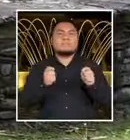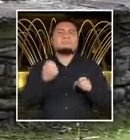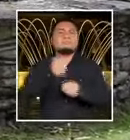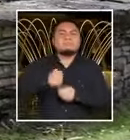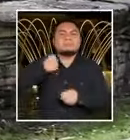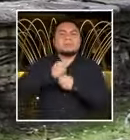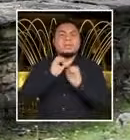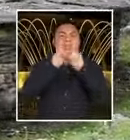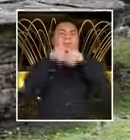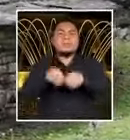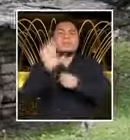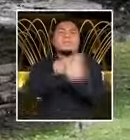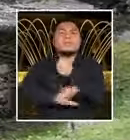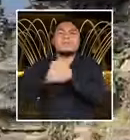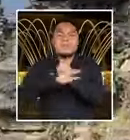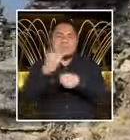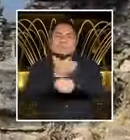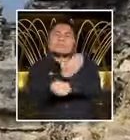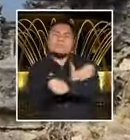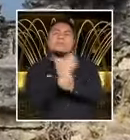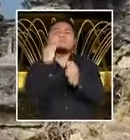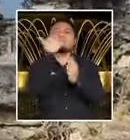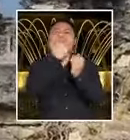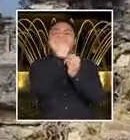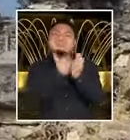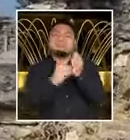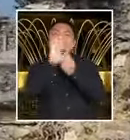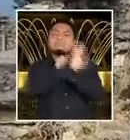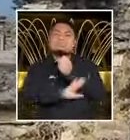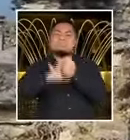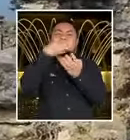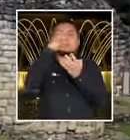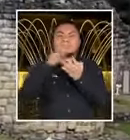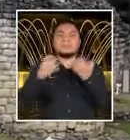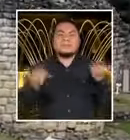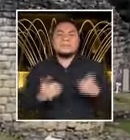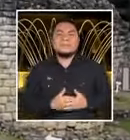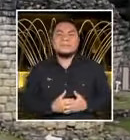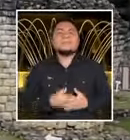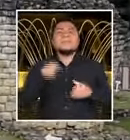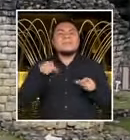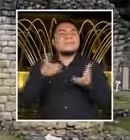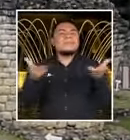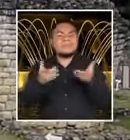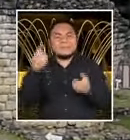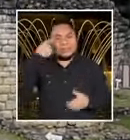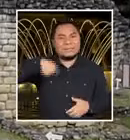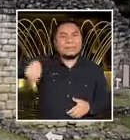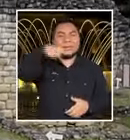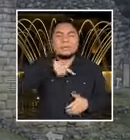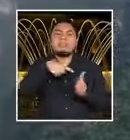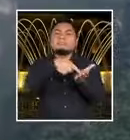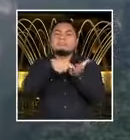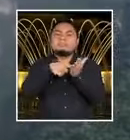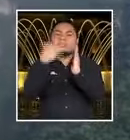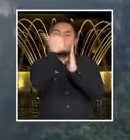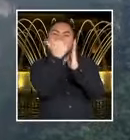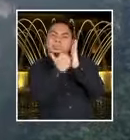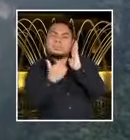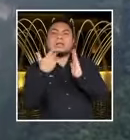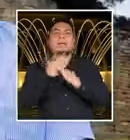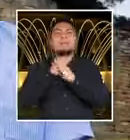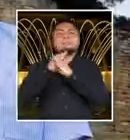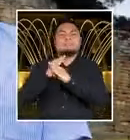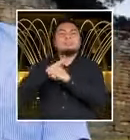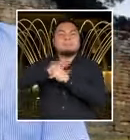en la implementación de los protocolos sanitarios y nuestras rutas turísticas, acorde a las nuevas exigencias